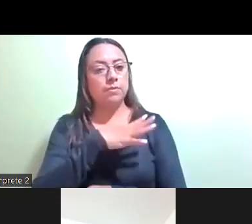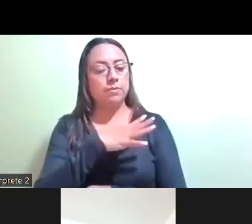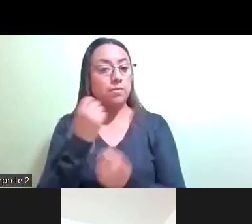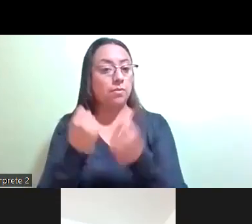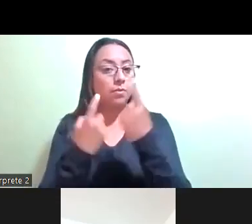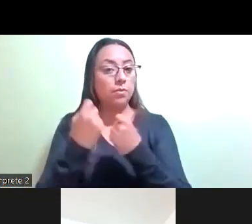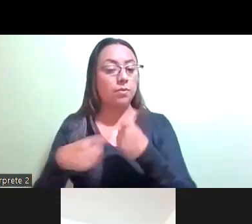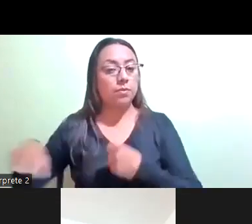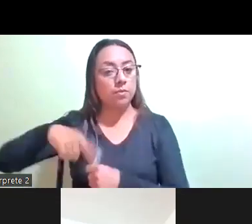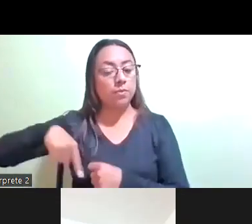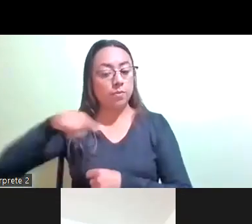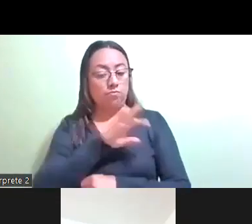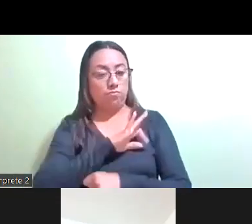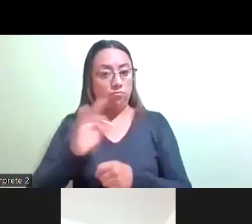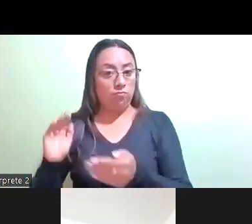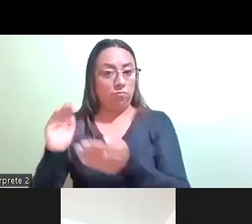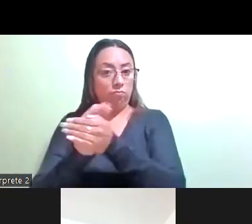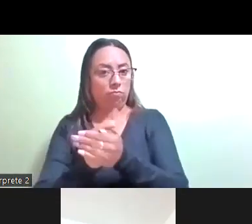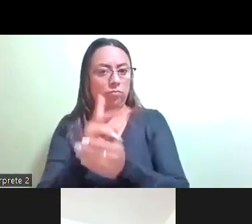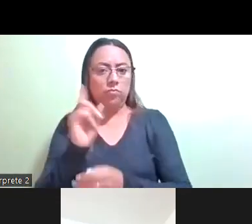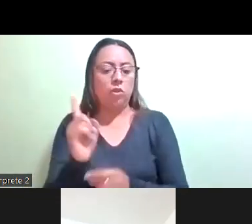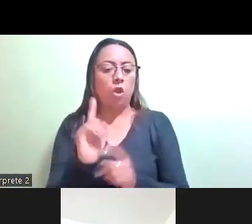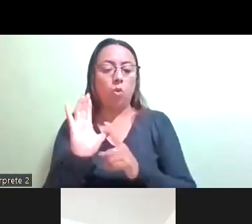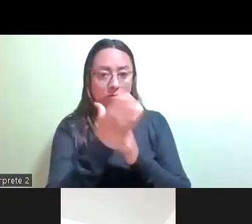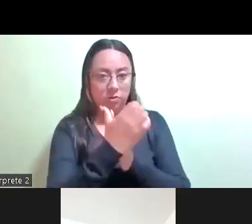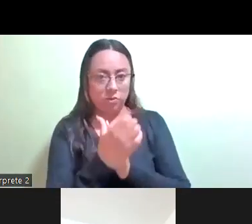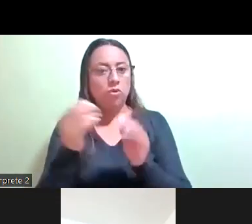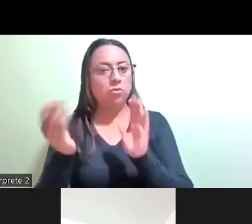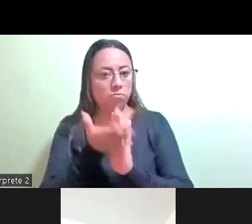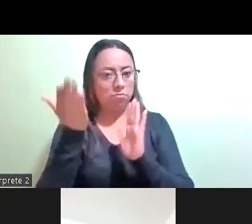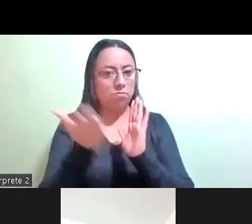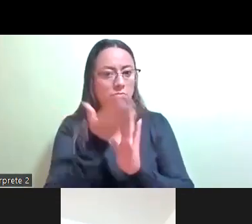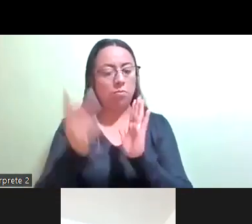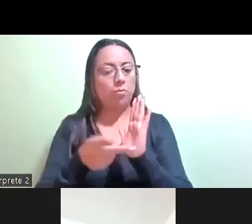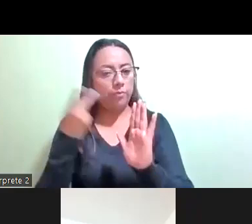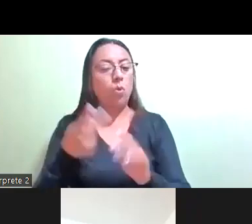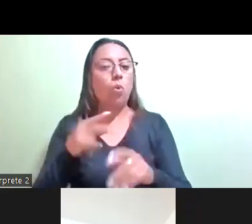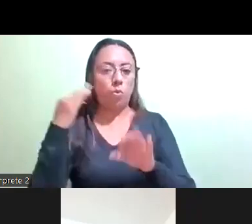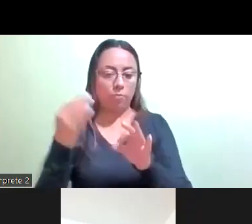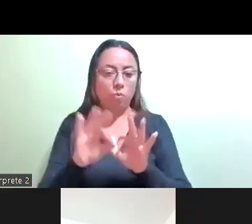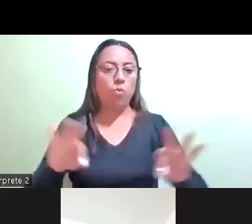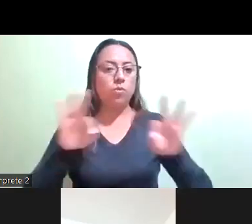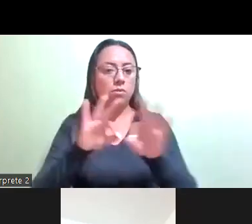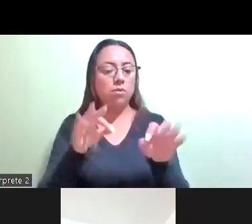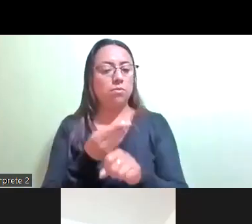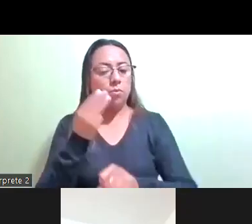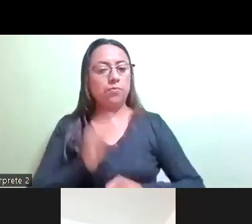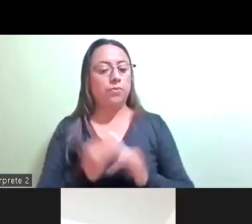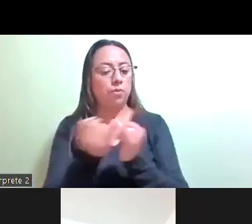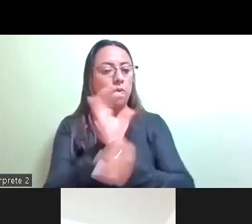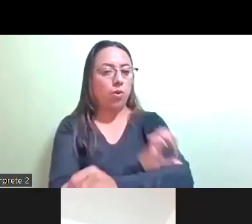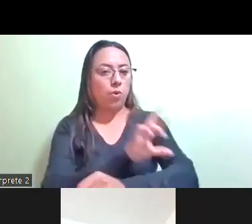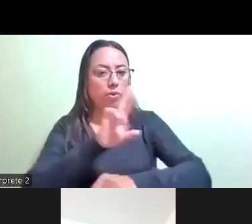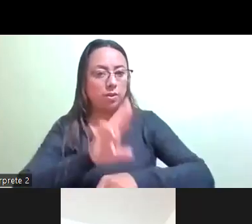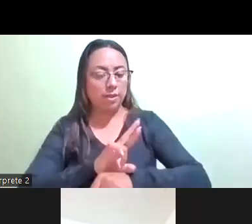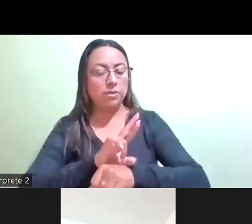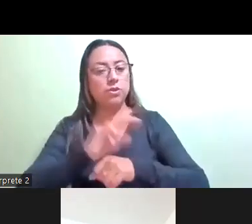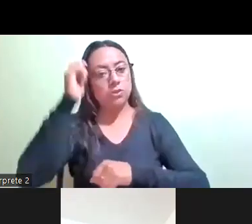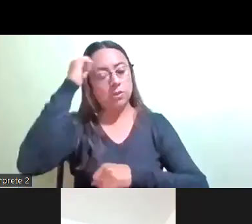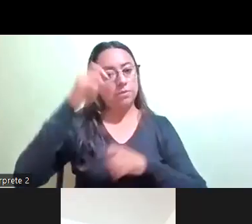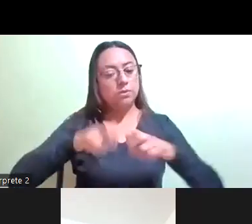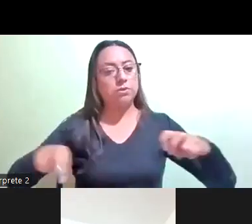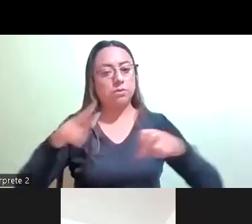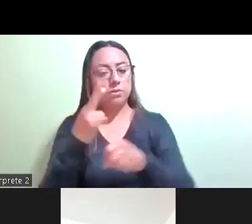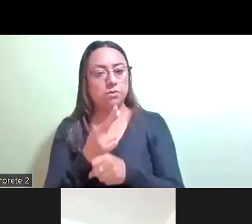no se podrá omitir a la Comisión de Reconstrucción, la Dirección de Apoyo al Proceso Parlamentario, la Coordinación de Servicios Parlamentarios y al